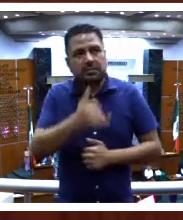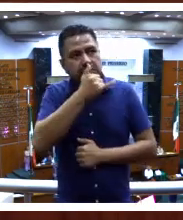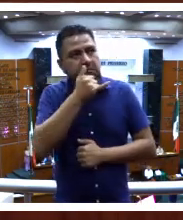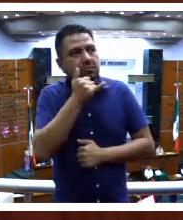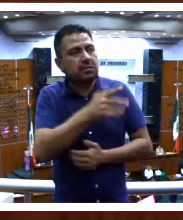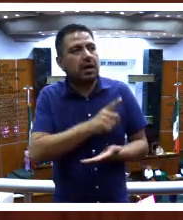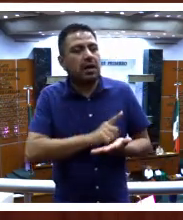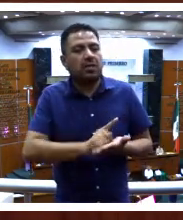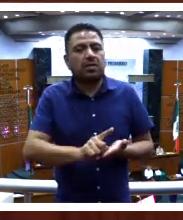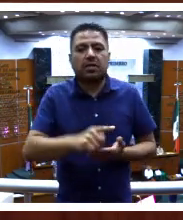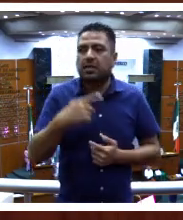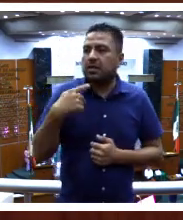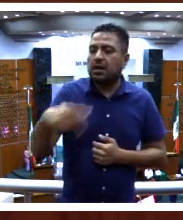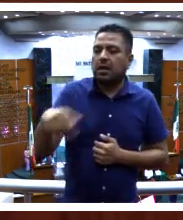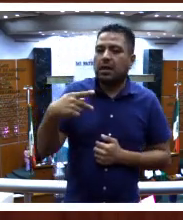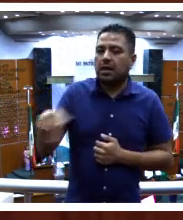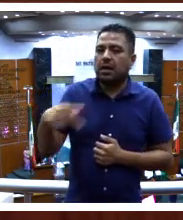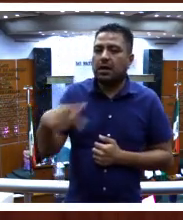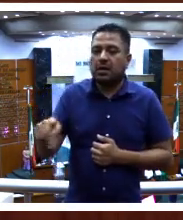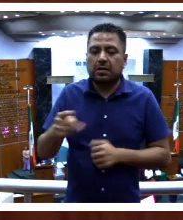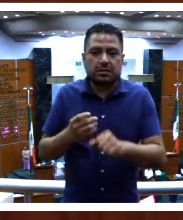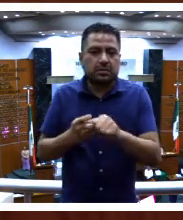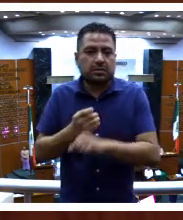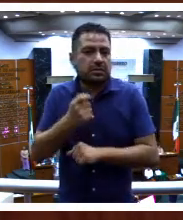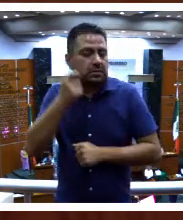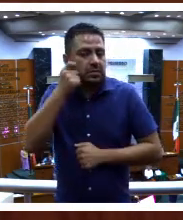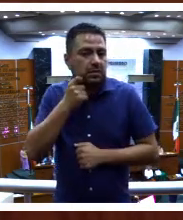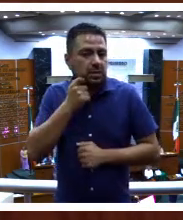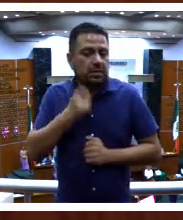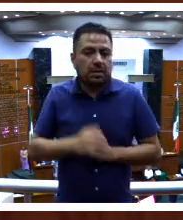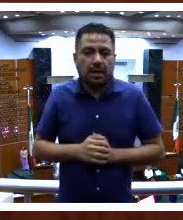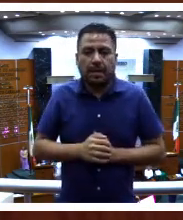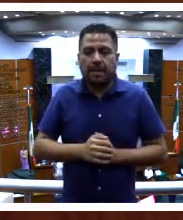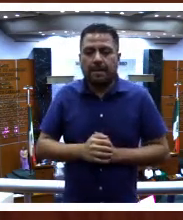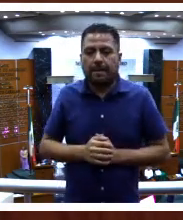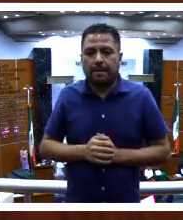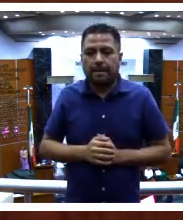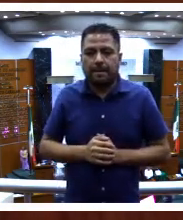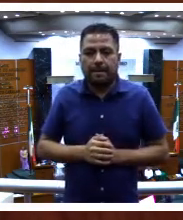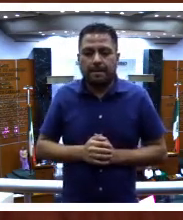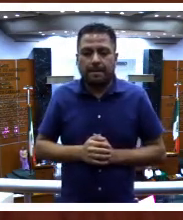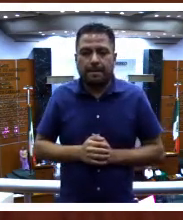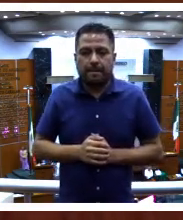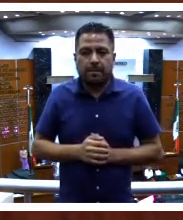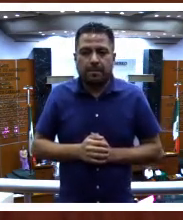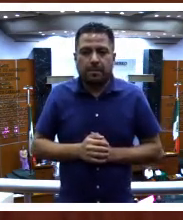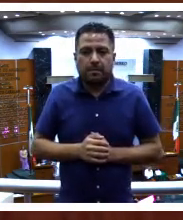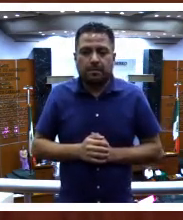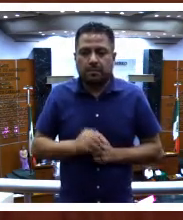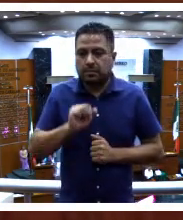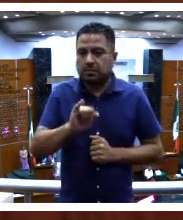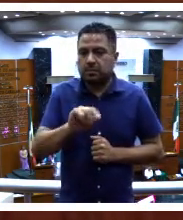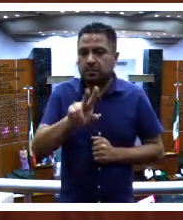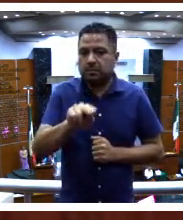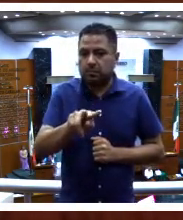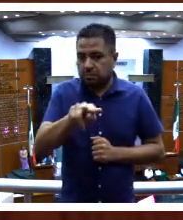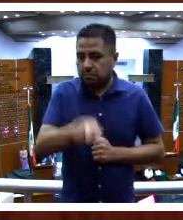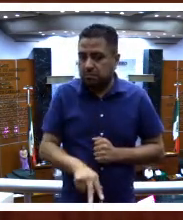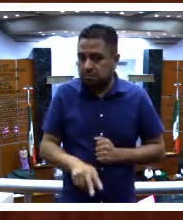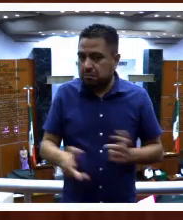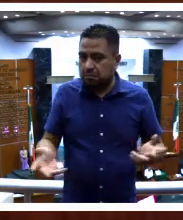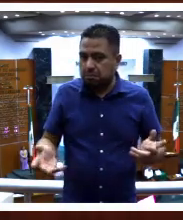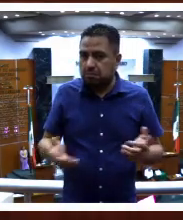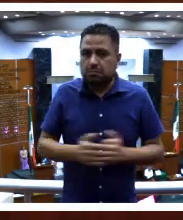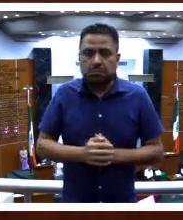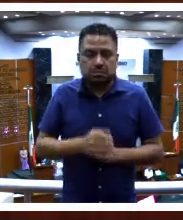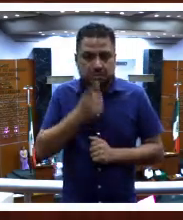sus derechos en el estado de Guerrero. ¿Sí o no es cierto?